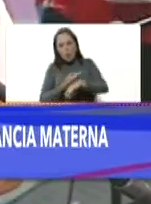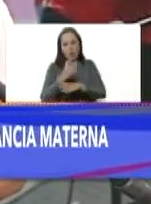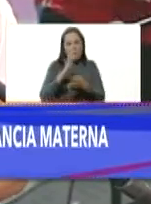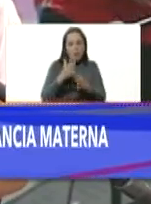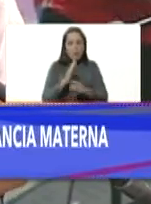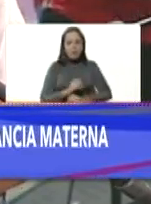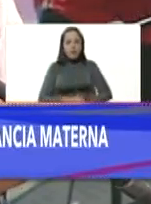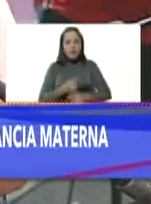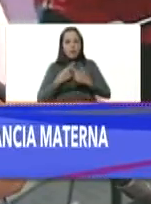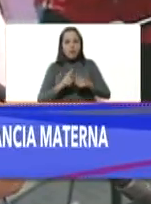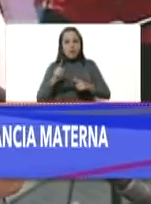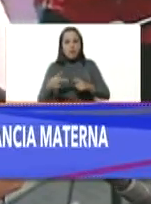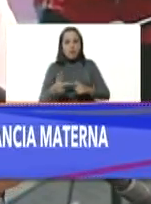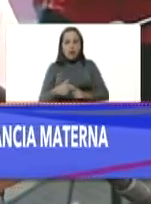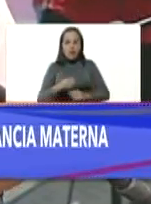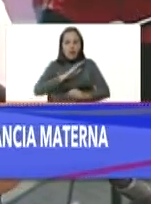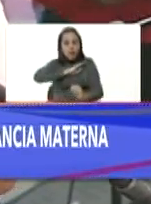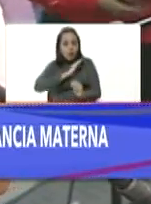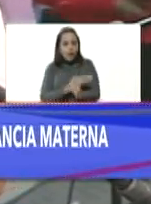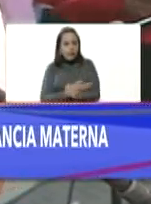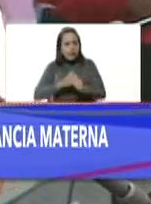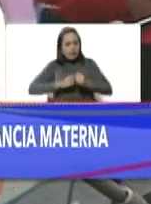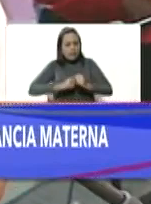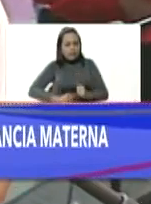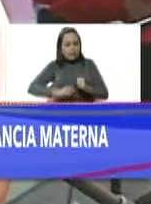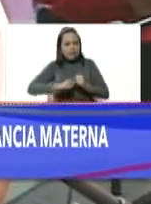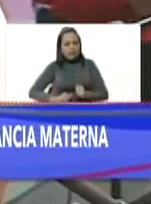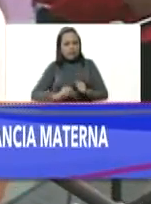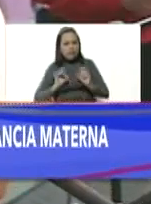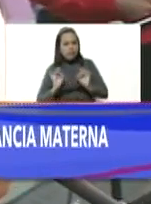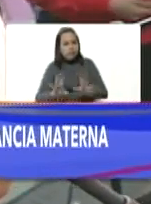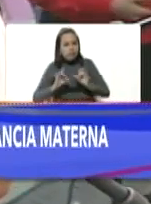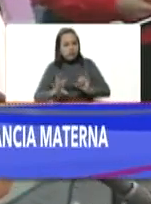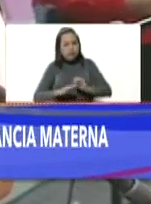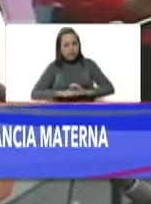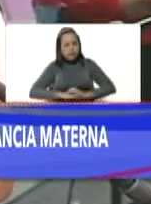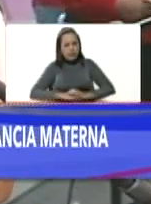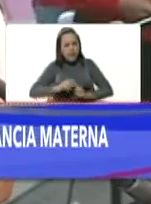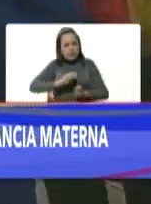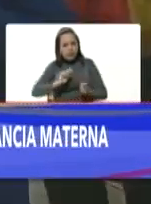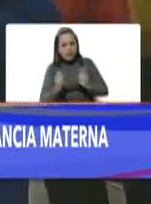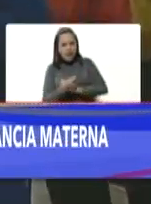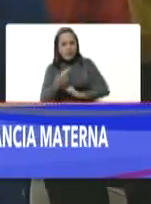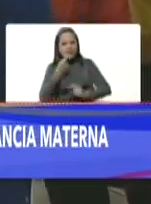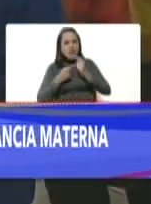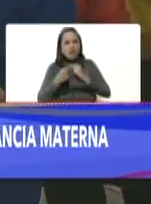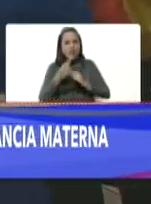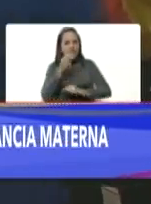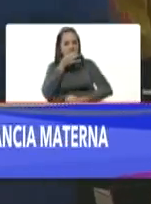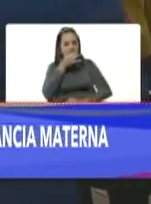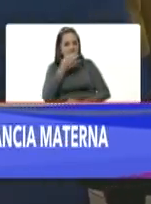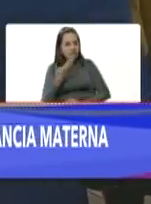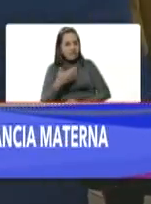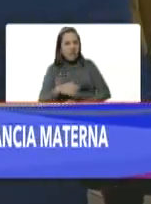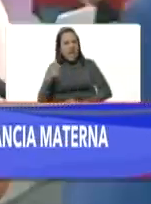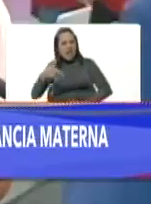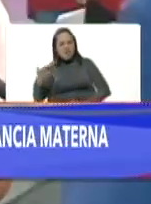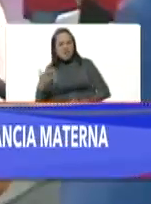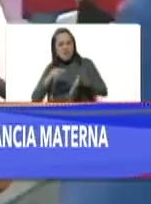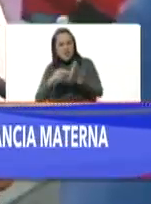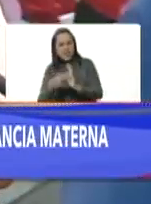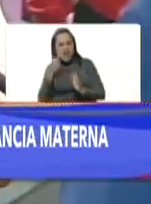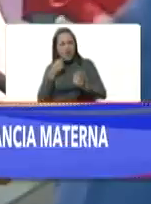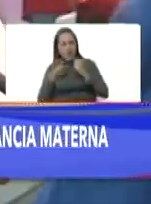de repente siento que ya es más fuerte, cada vez es más fuerte, y entonces voy a ir al color verde. ¿Pero qué hace con los colores? Visualizo